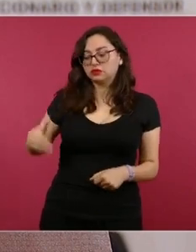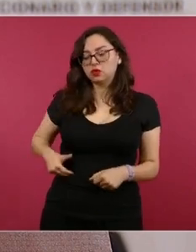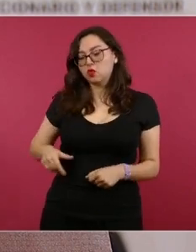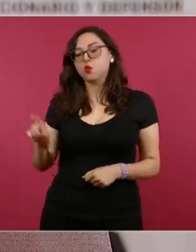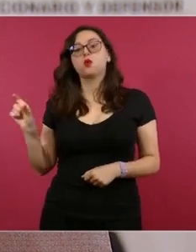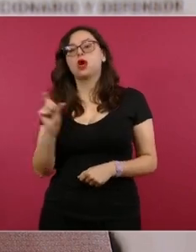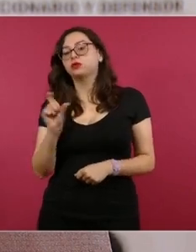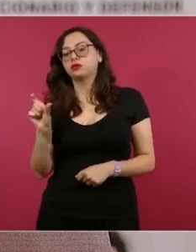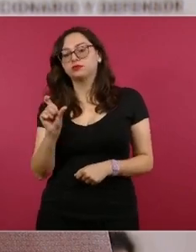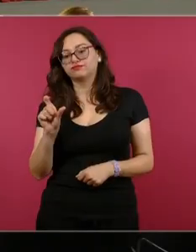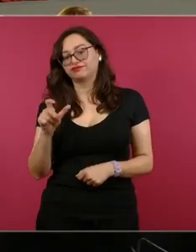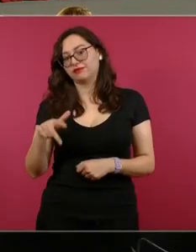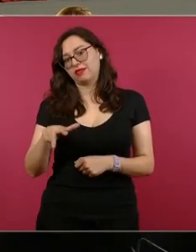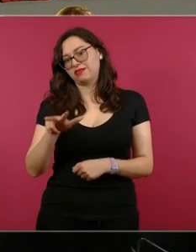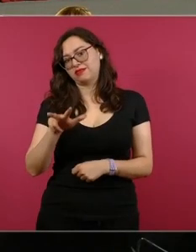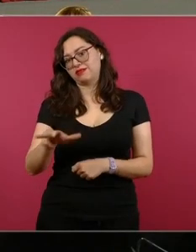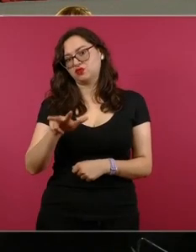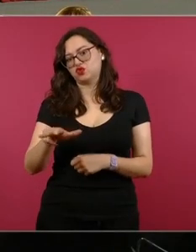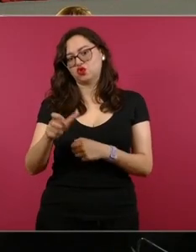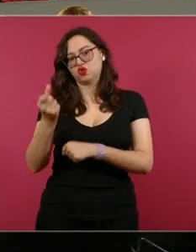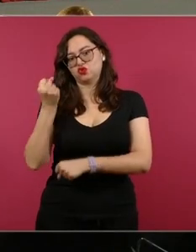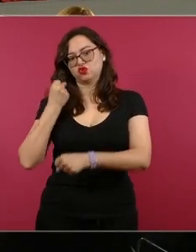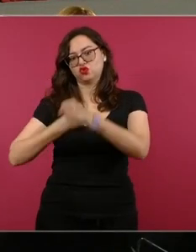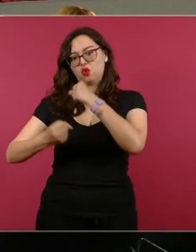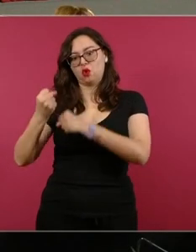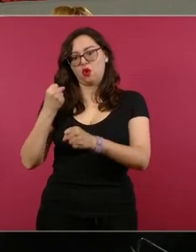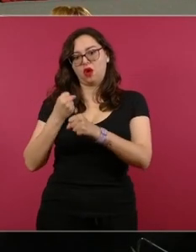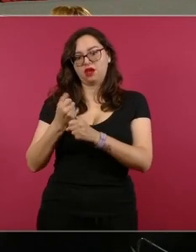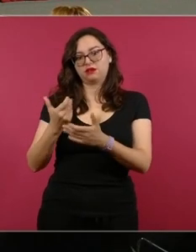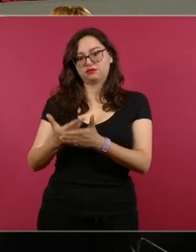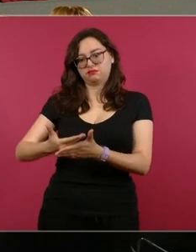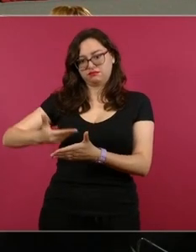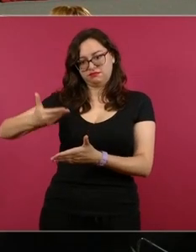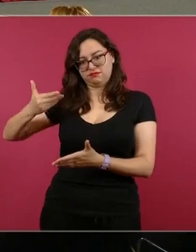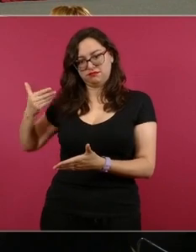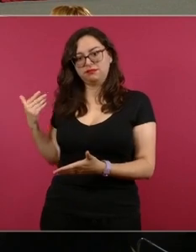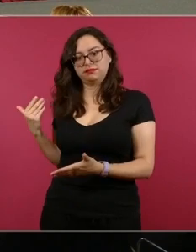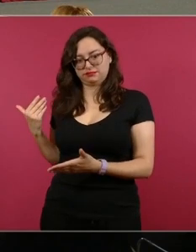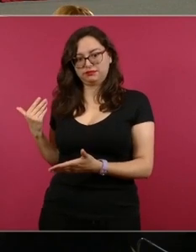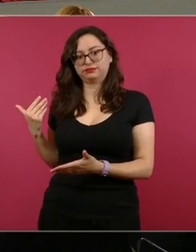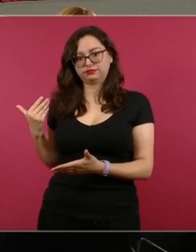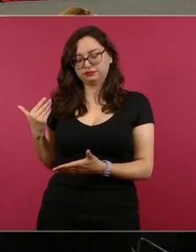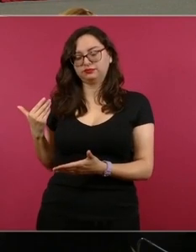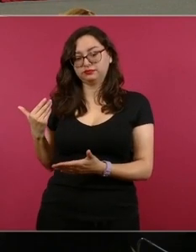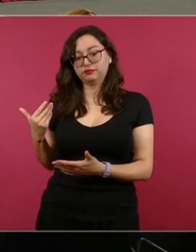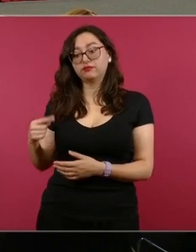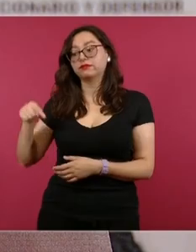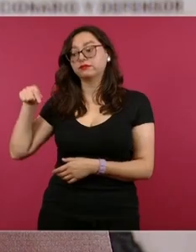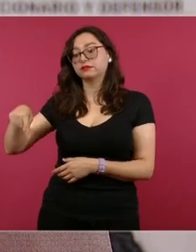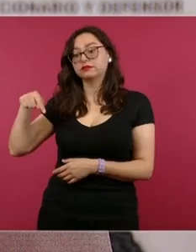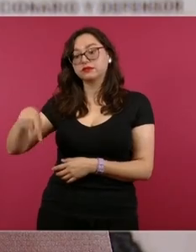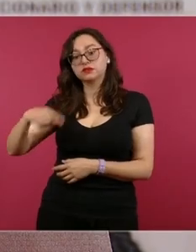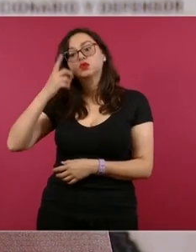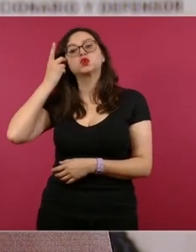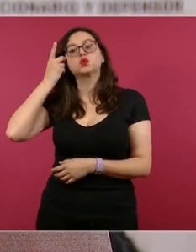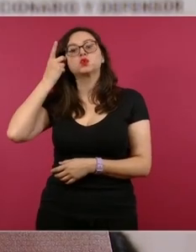la mina Pasta de Conchos, el Grupo México, propietario de la mina,